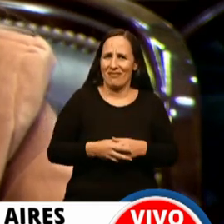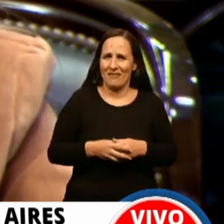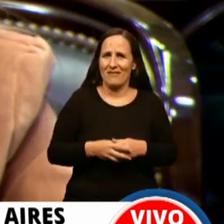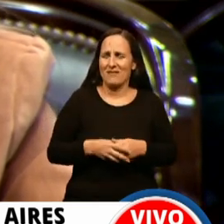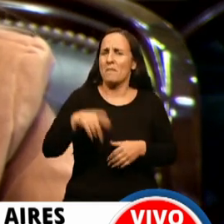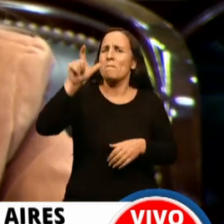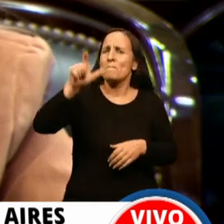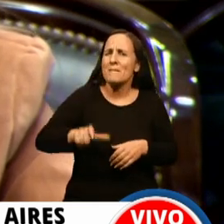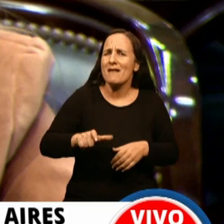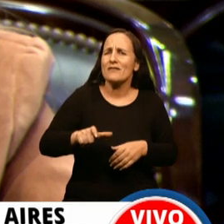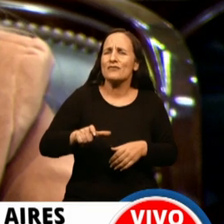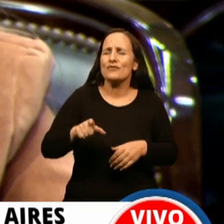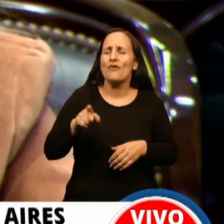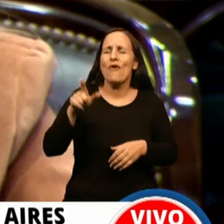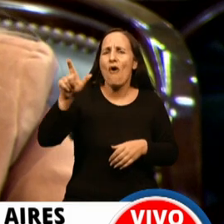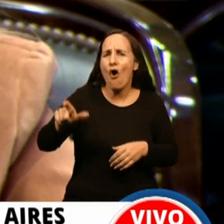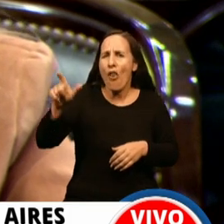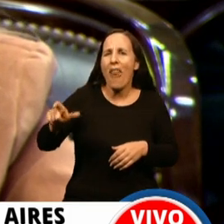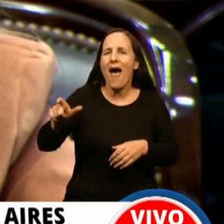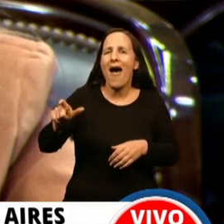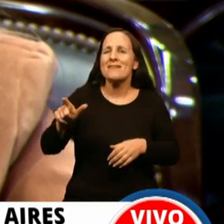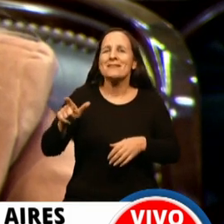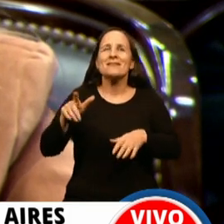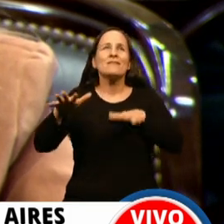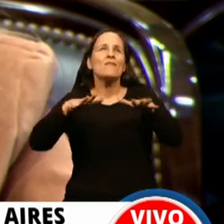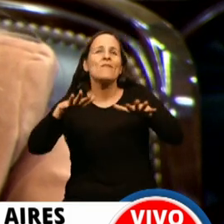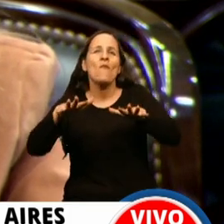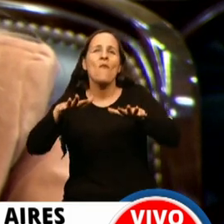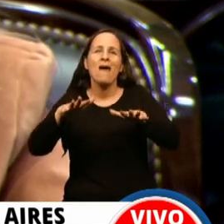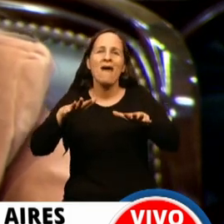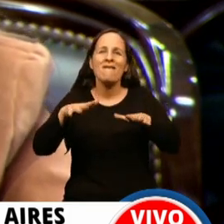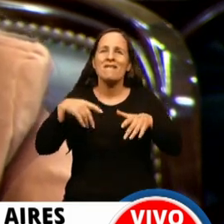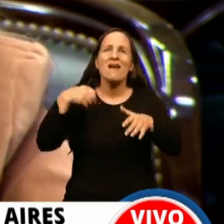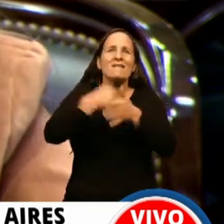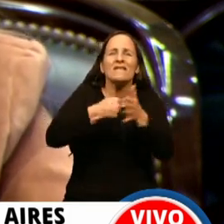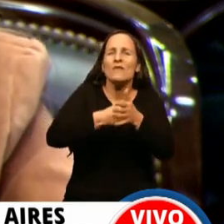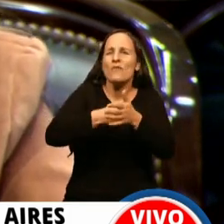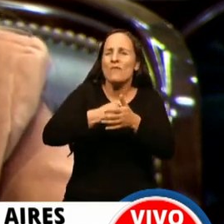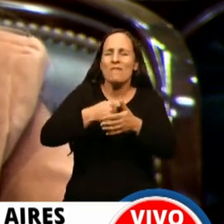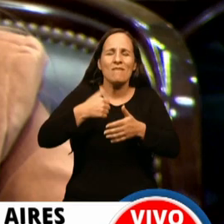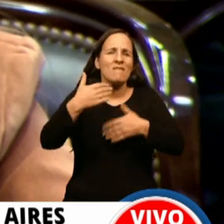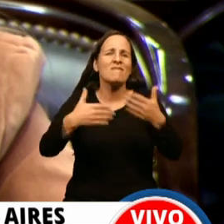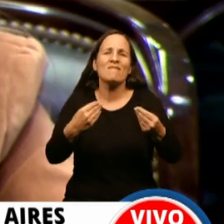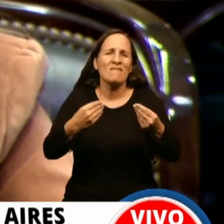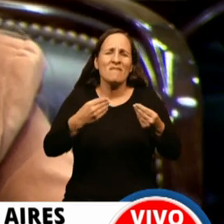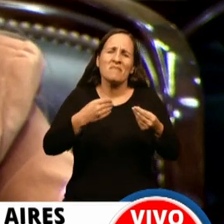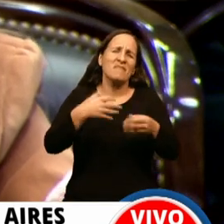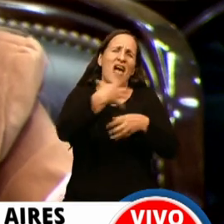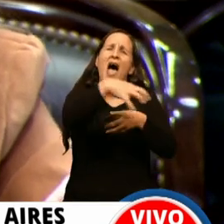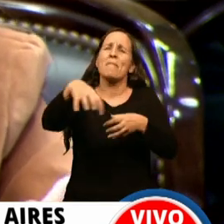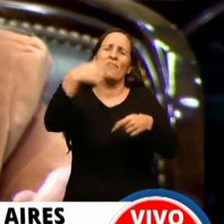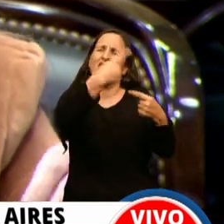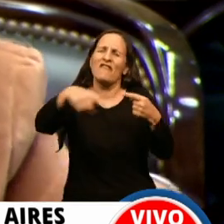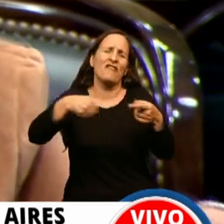personas de pie personas que han dado todas las batallas en todos los ámbitos